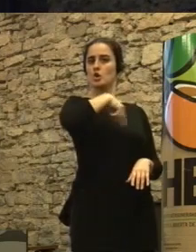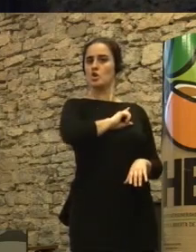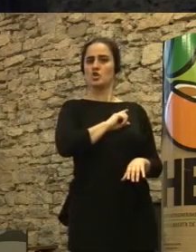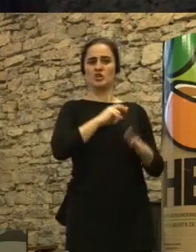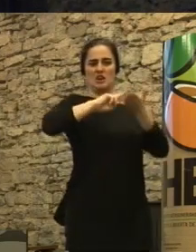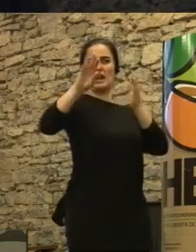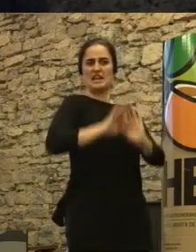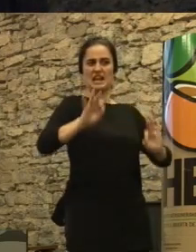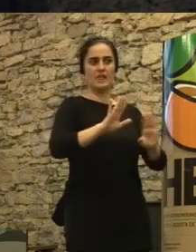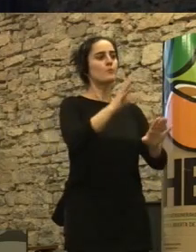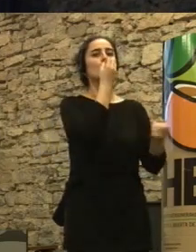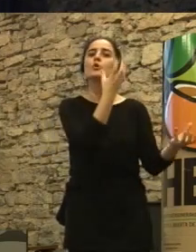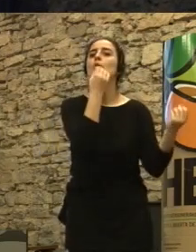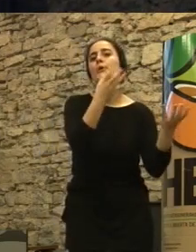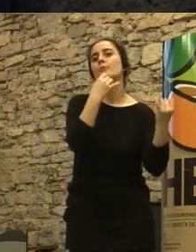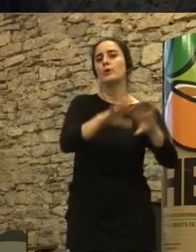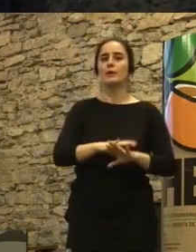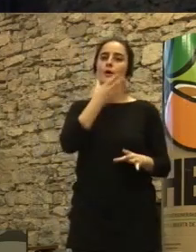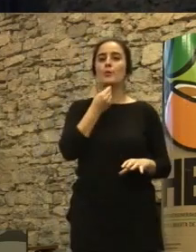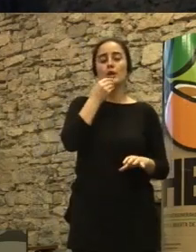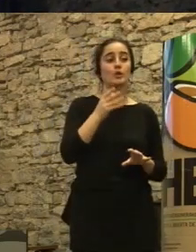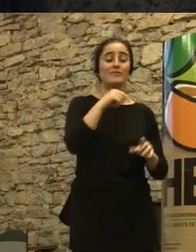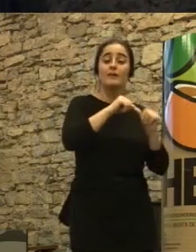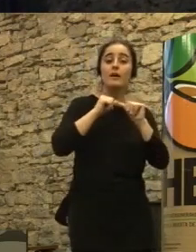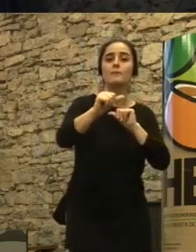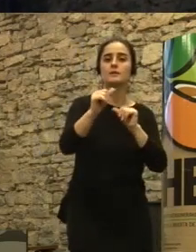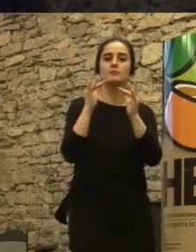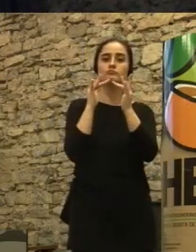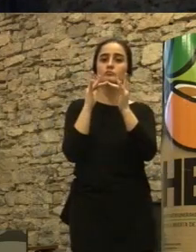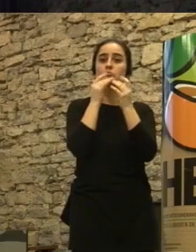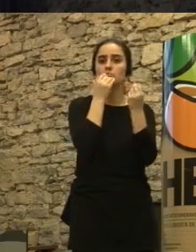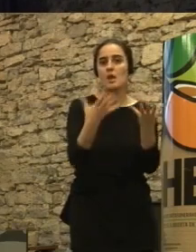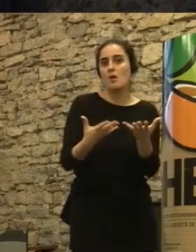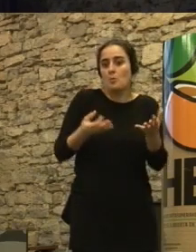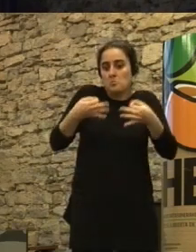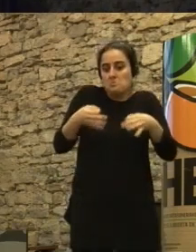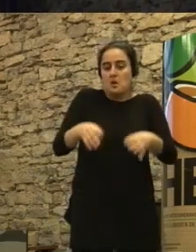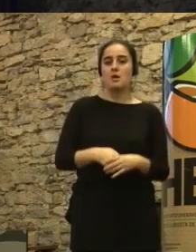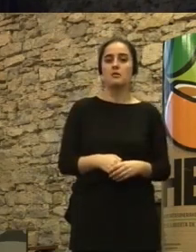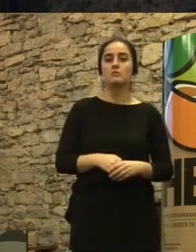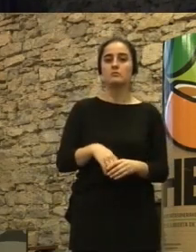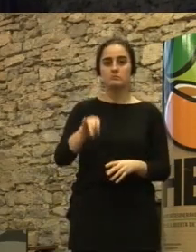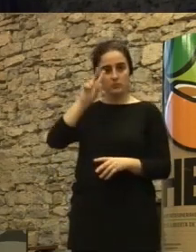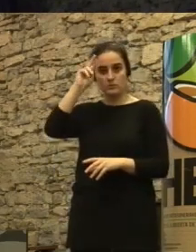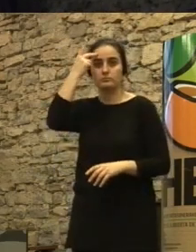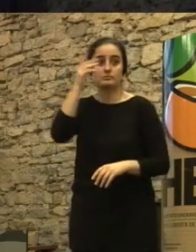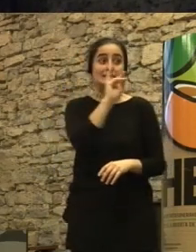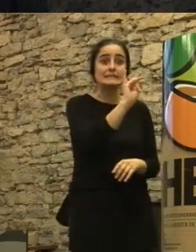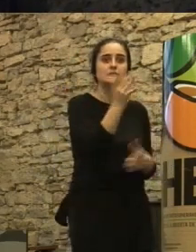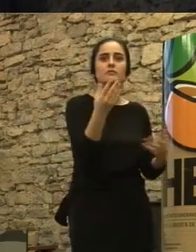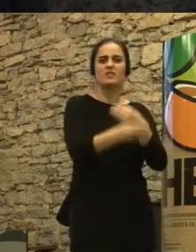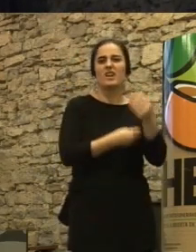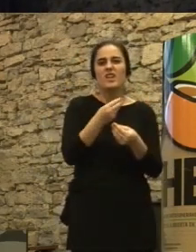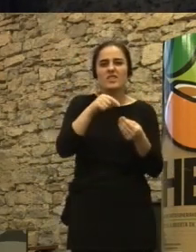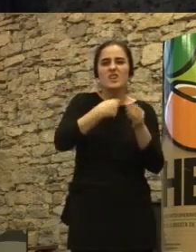pensamos poner nada, pero qué maravilla, qué bien esto, oye, qué bonito. Y desde entonces había una relación cordial, ¿no? Cambió el rollo. Claro, ¿y qué haces?